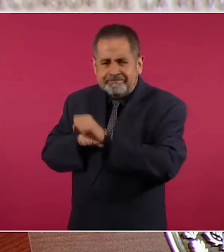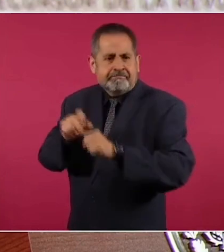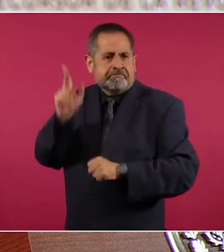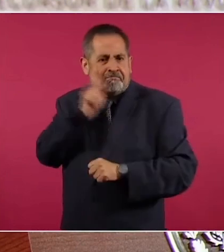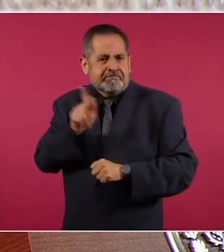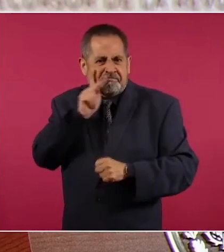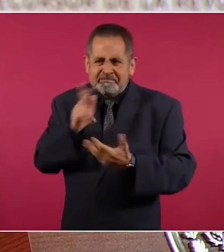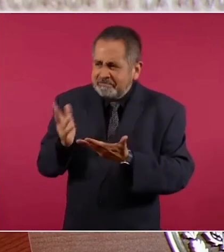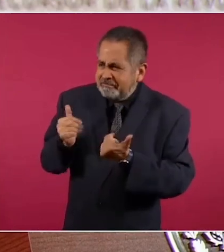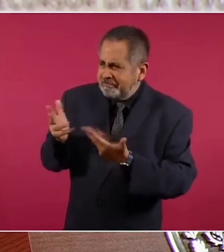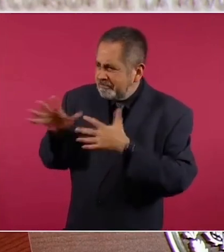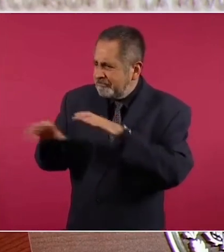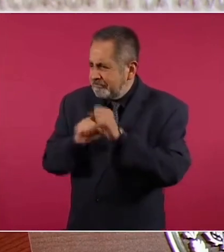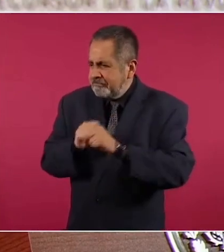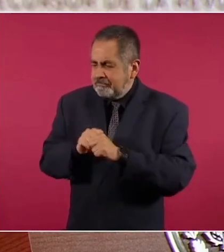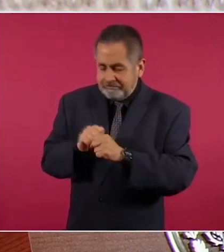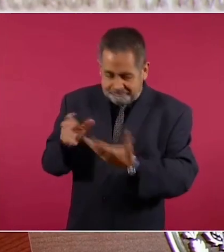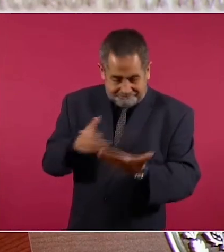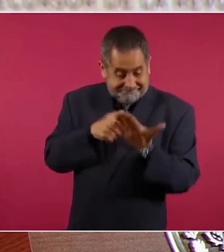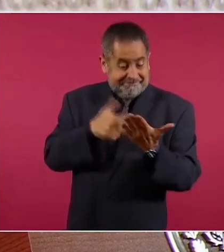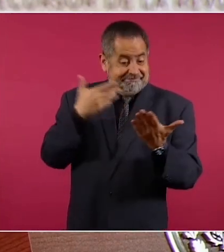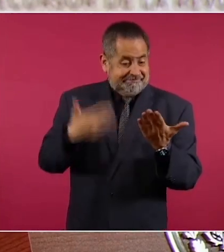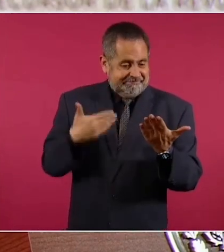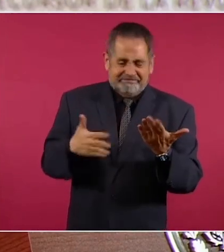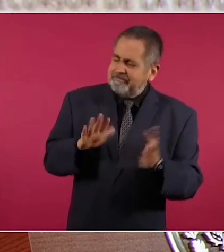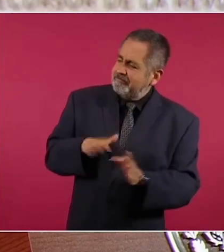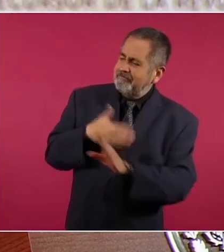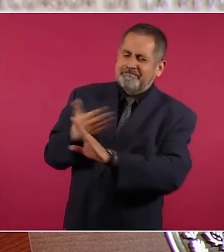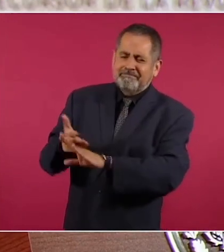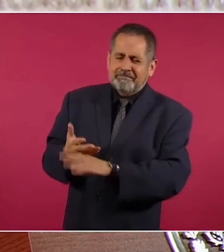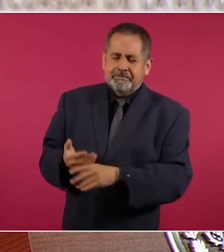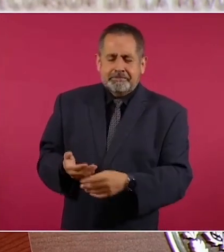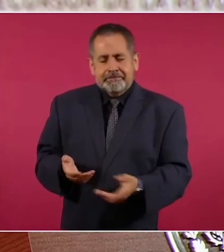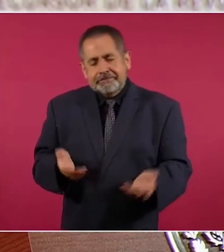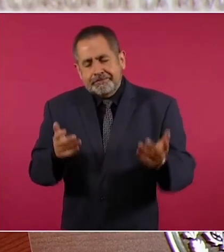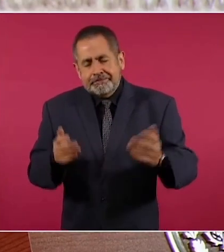para afectarnos,